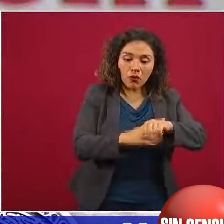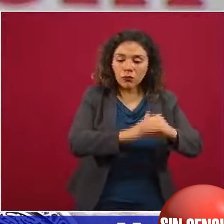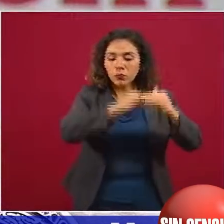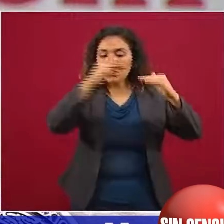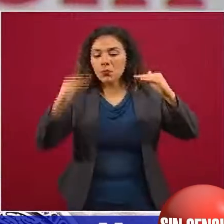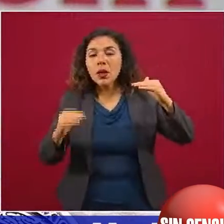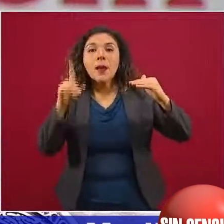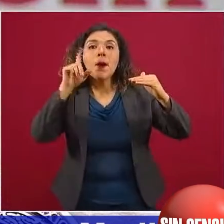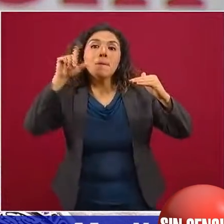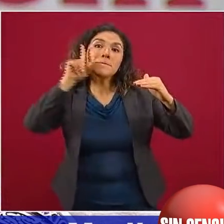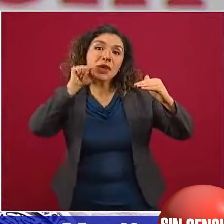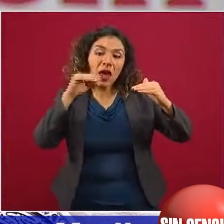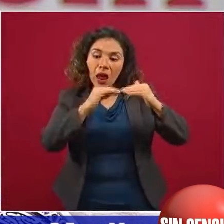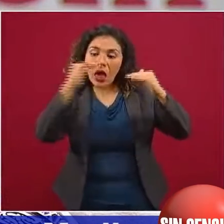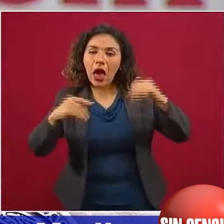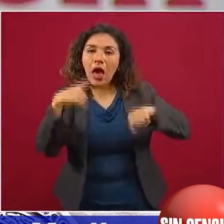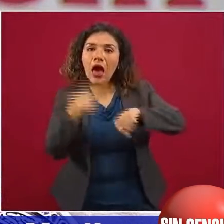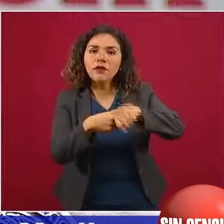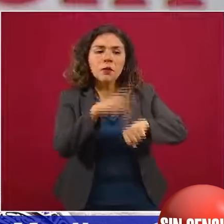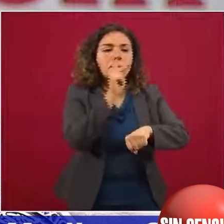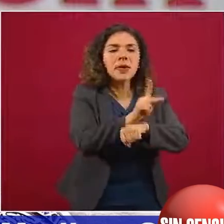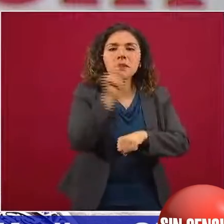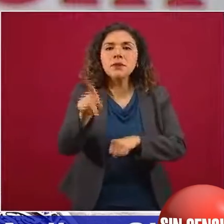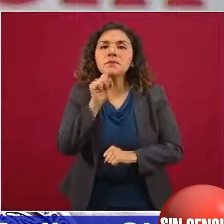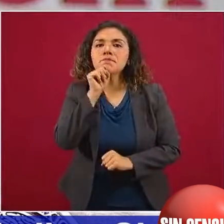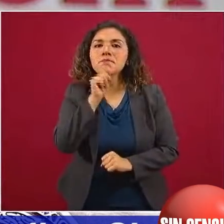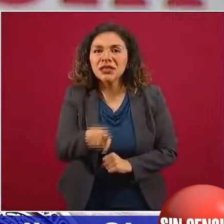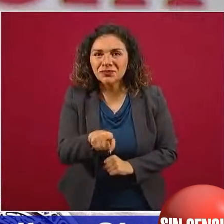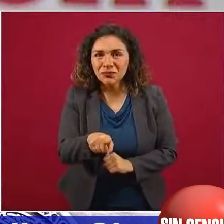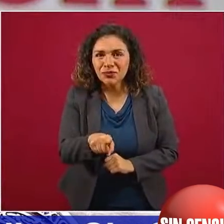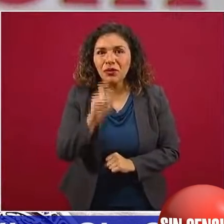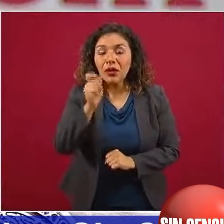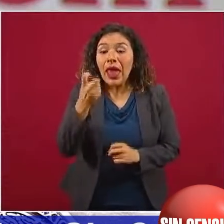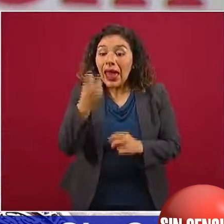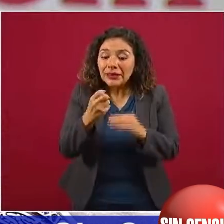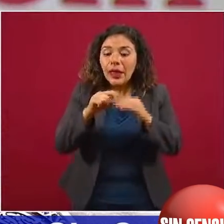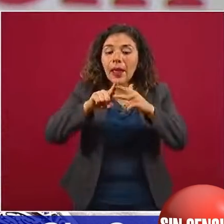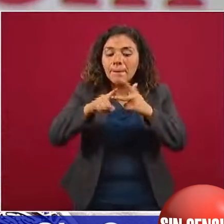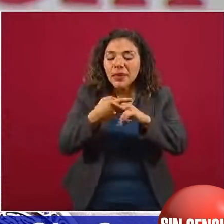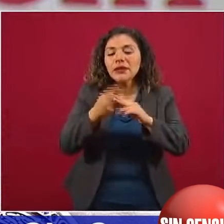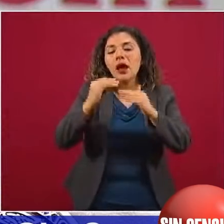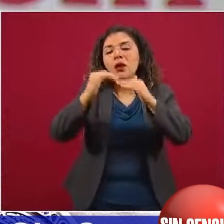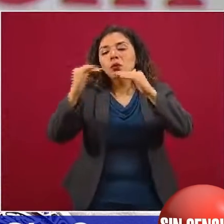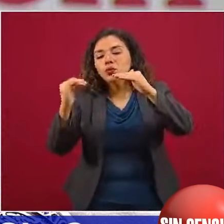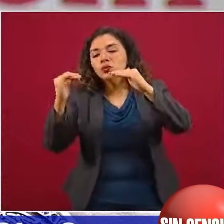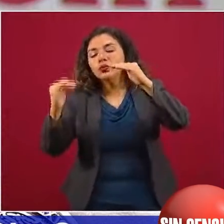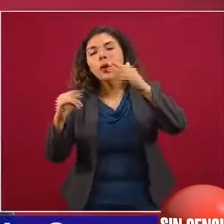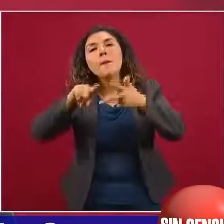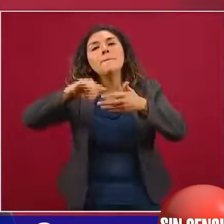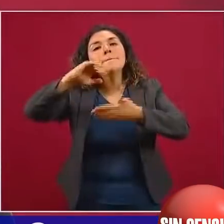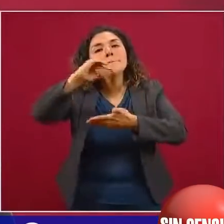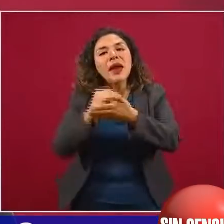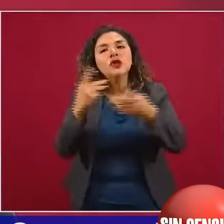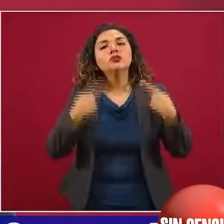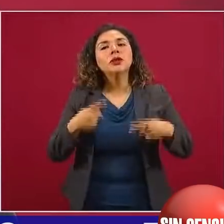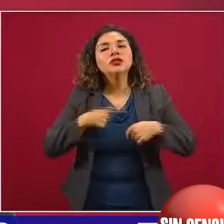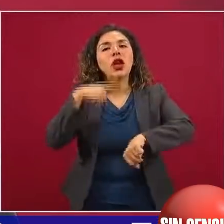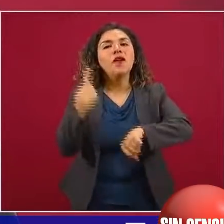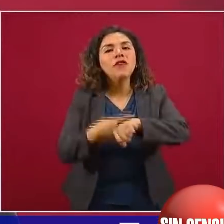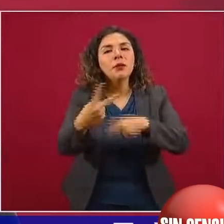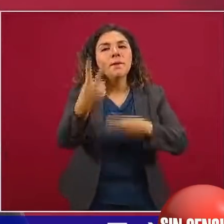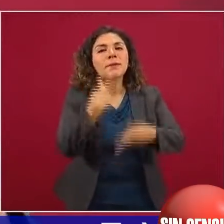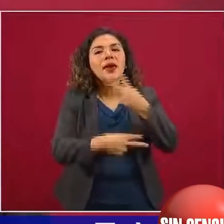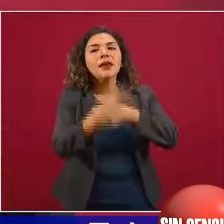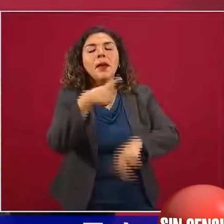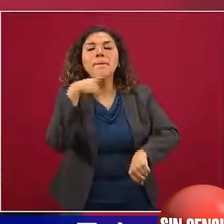punto, los casos del día presente empezarán a ser menores que los casos nuevos del día anterior. Y entonces